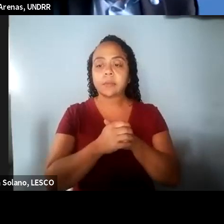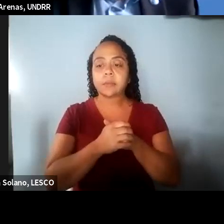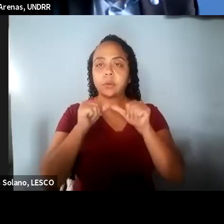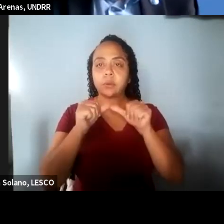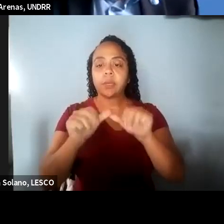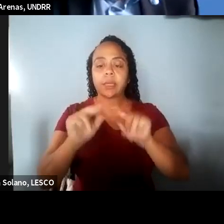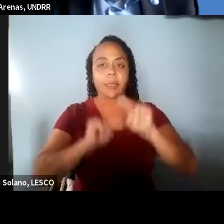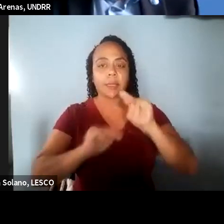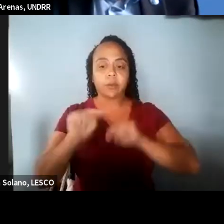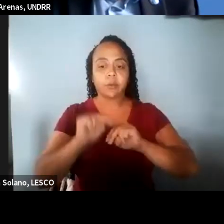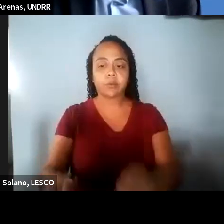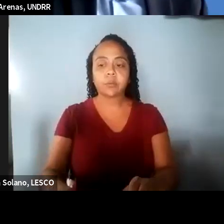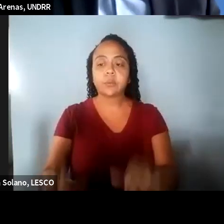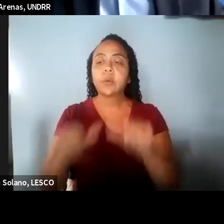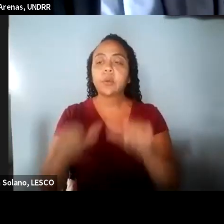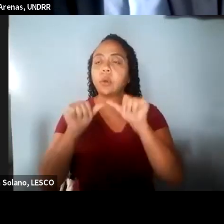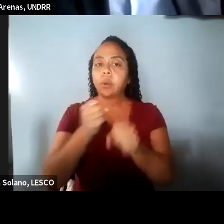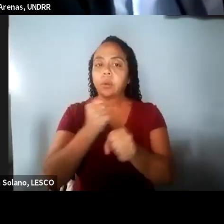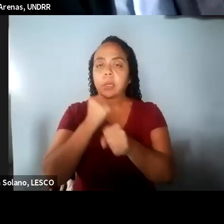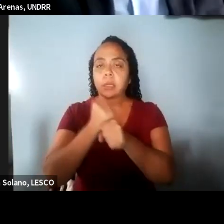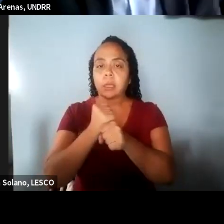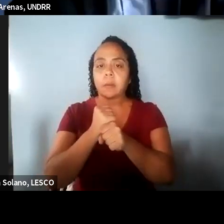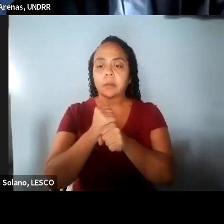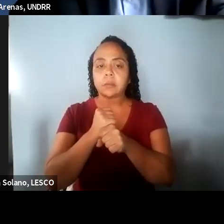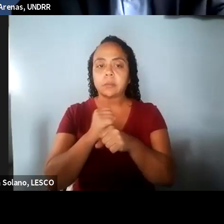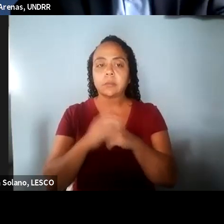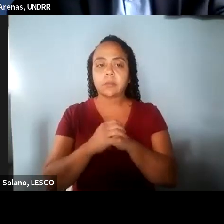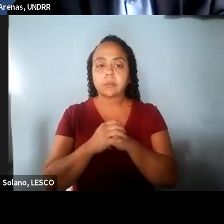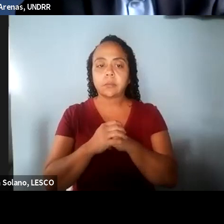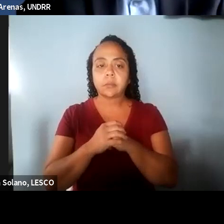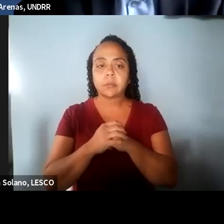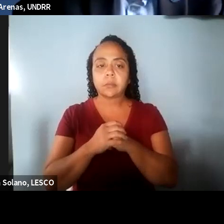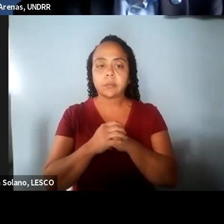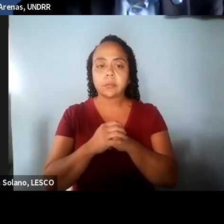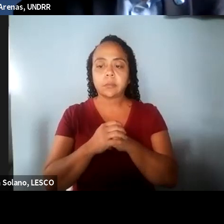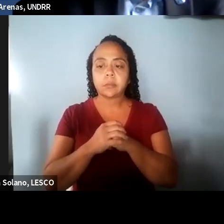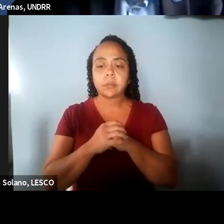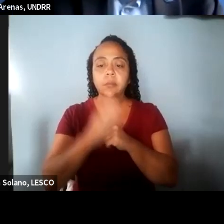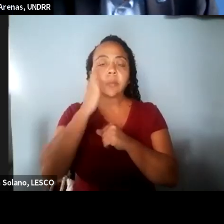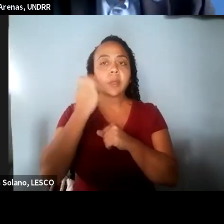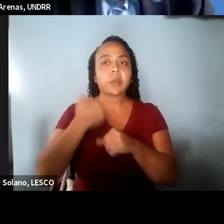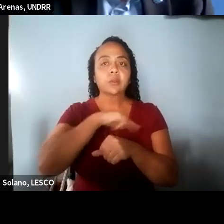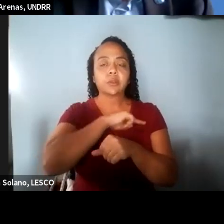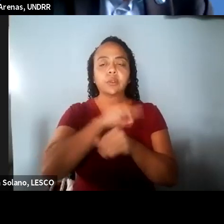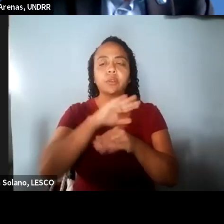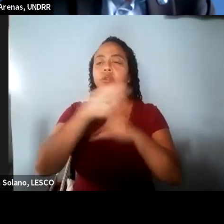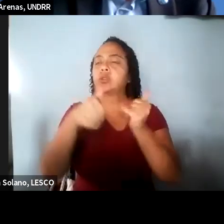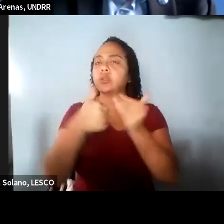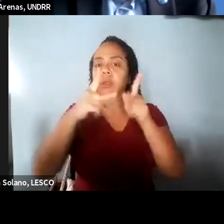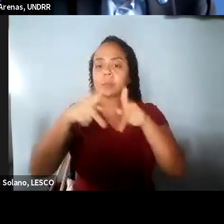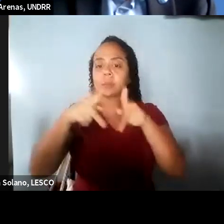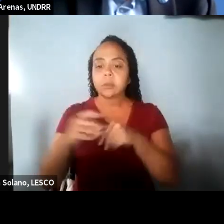o de continuidad operativa en el marco de la pandemia porque porque estábamos todos todo el mundo